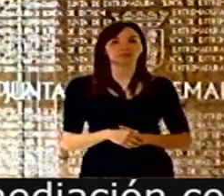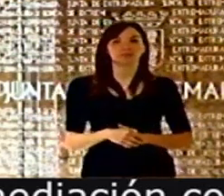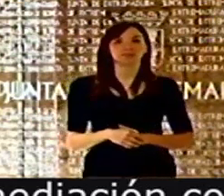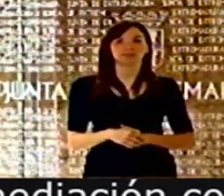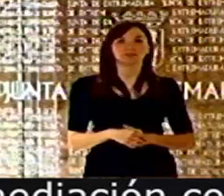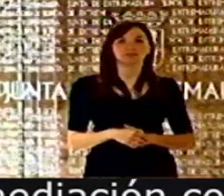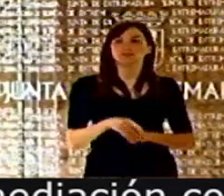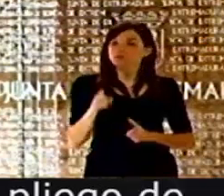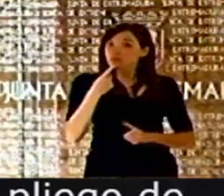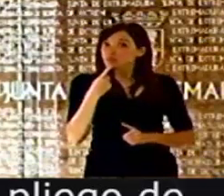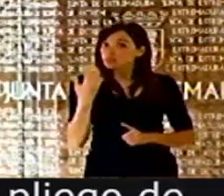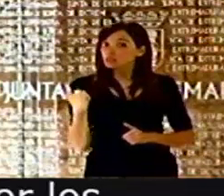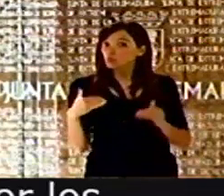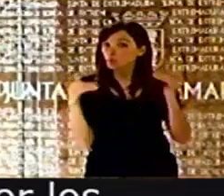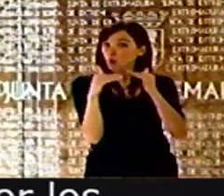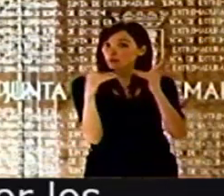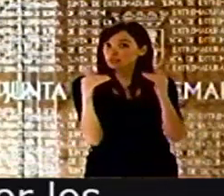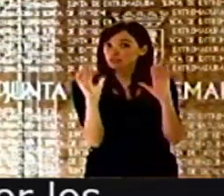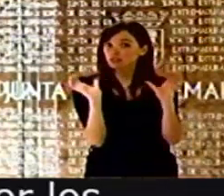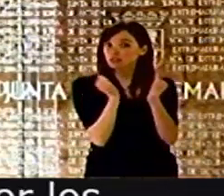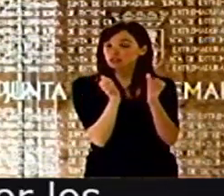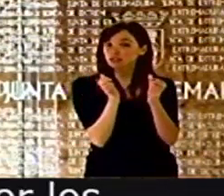me dice, con el Servicio Extremeño de Salud.